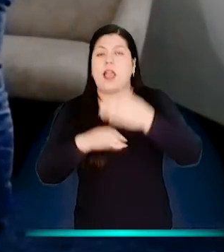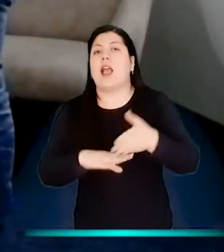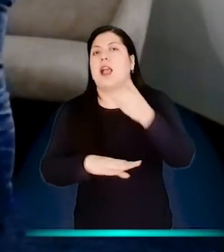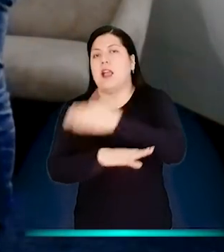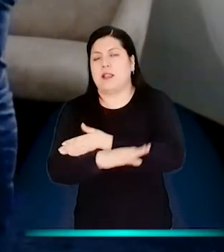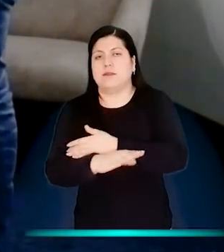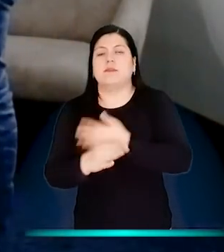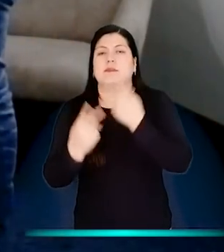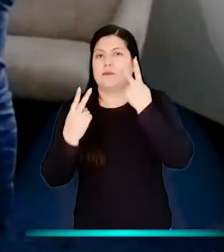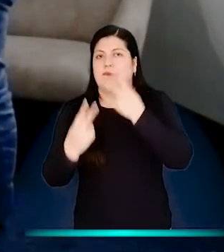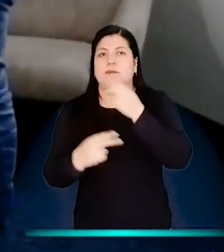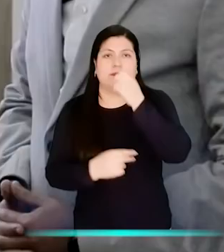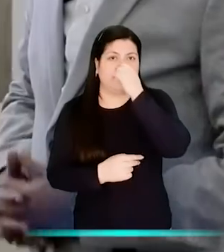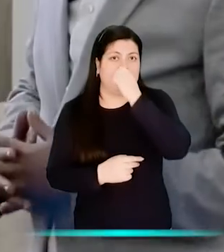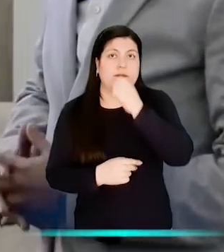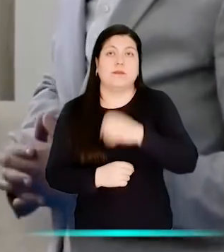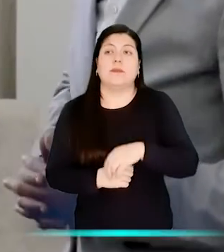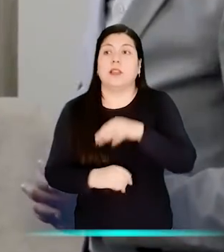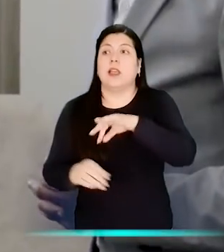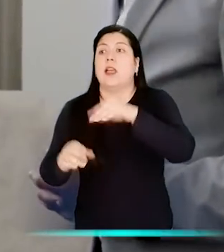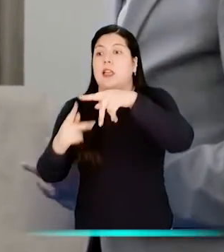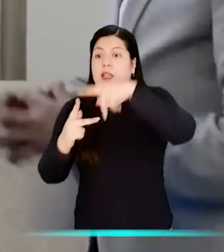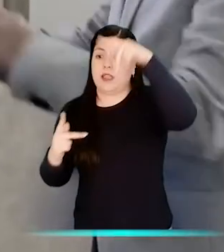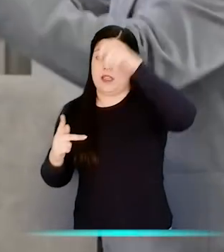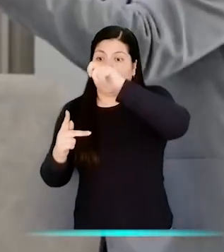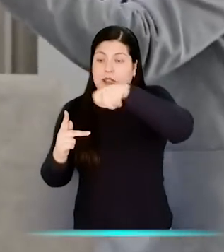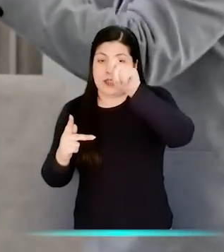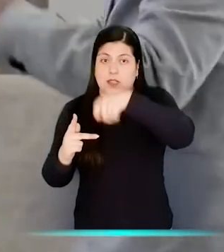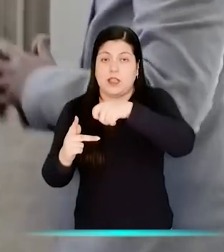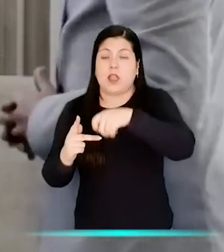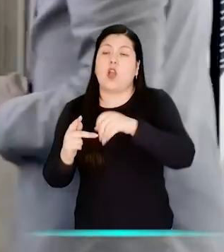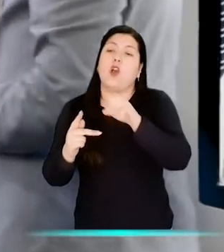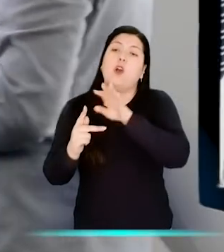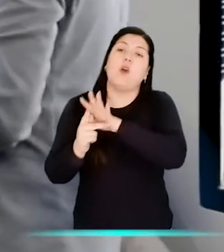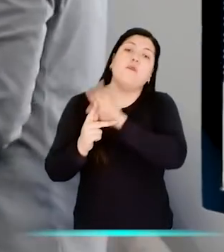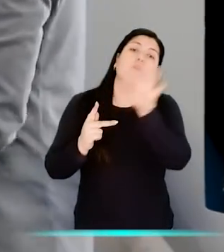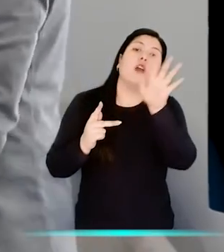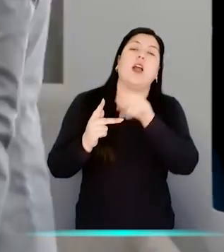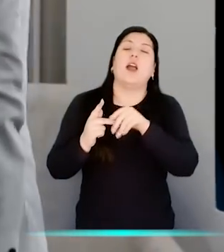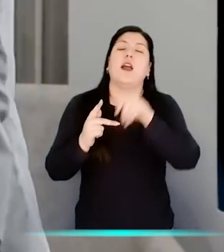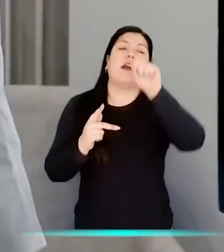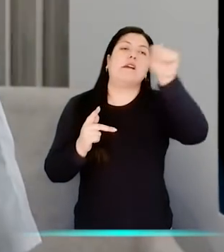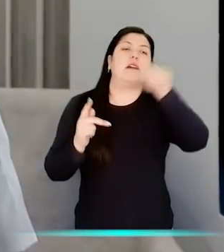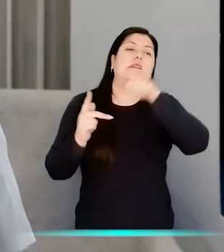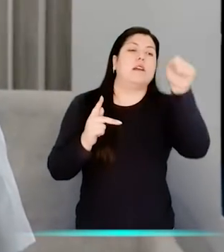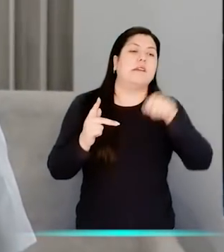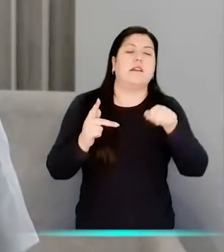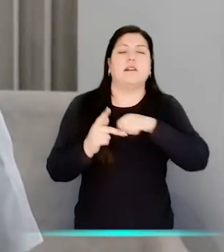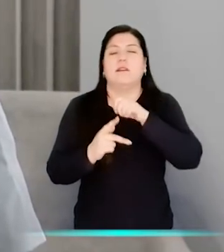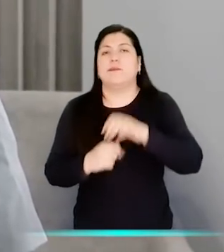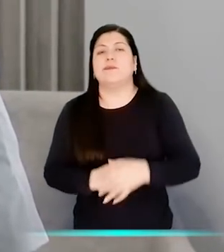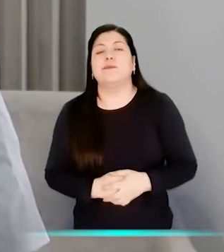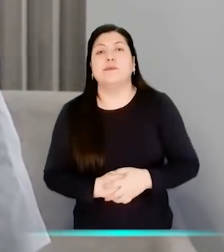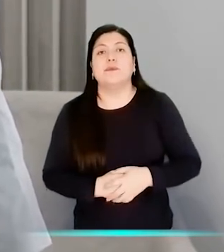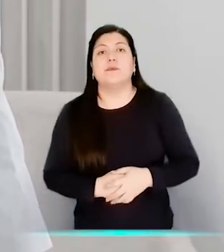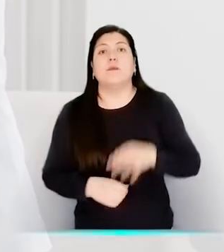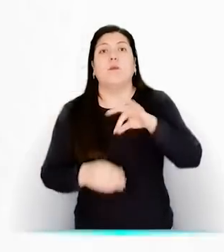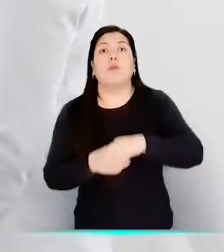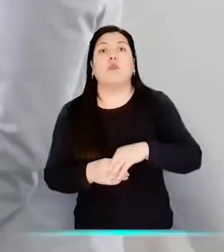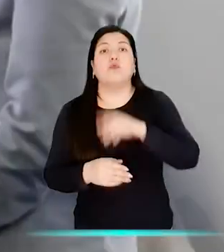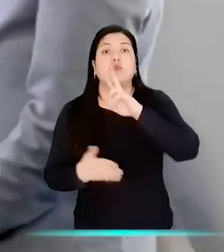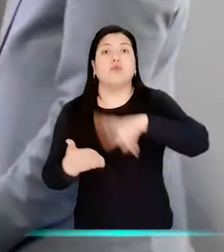práctica que ya vimos anteriormente. No marcar la tarjeta electoral o marcarla por fuera de cualquiera de las casillas,